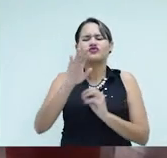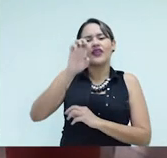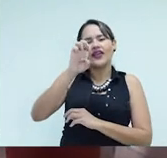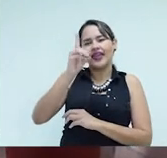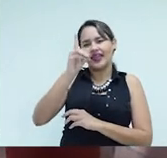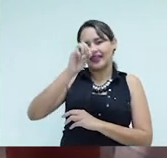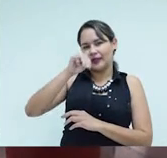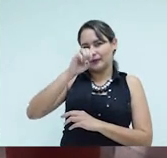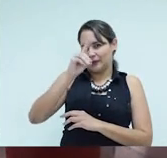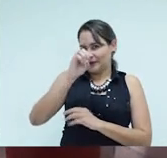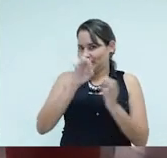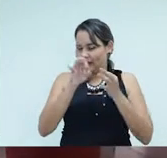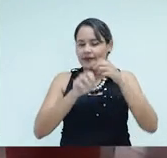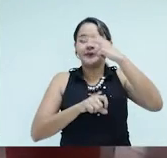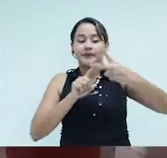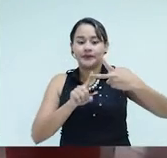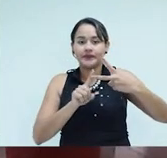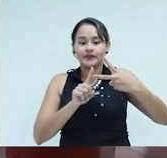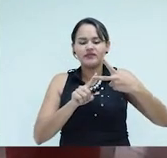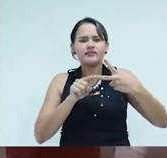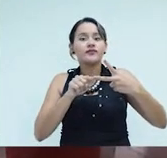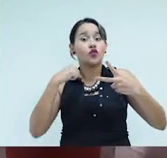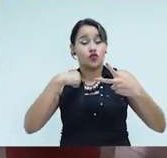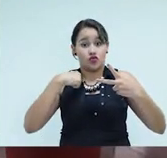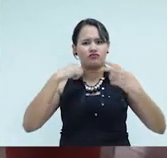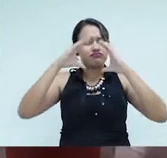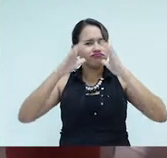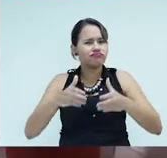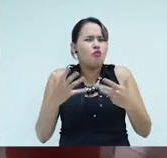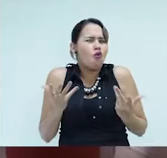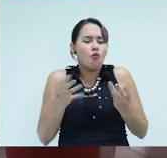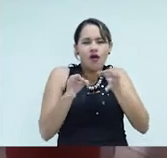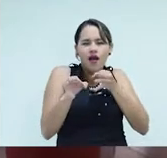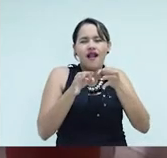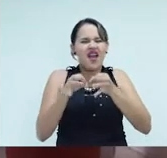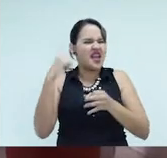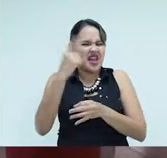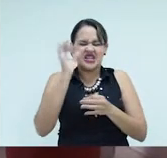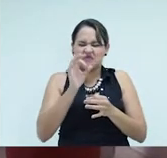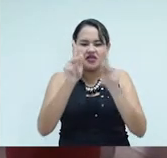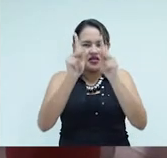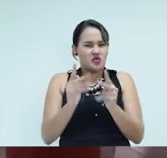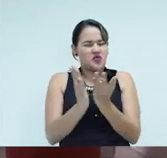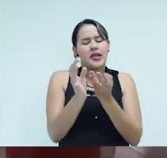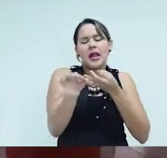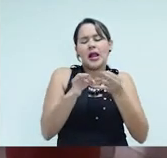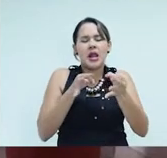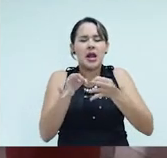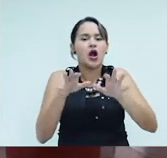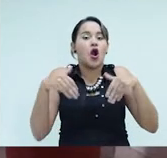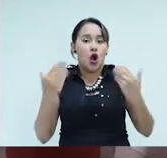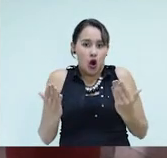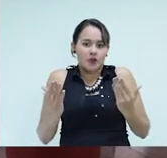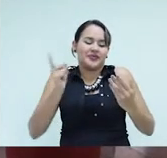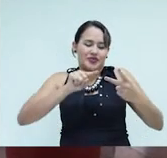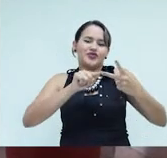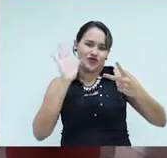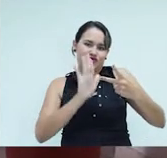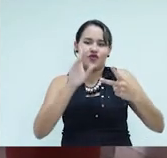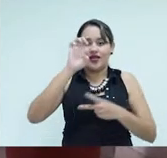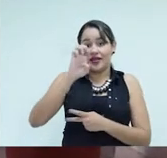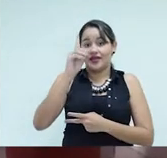presencial face to face, el blended learning o aprendizaje mixto y la clase invertida, flipped classroom.